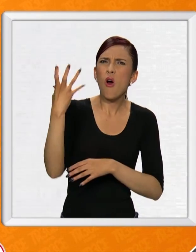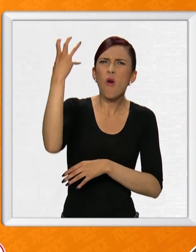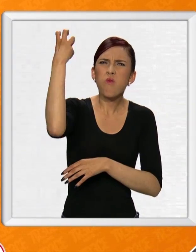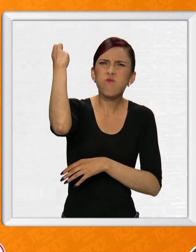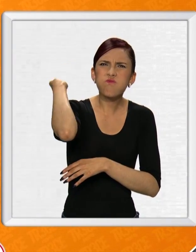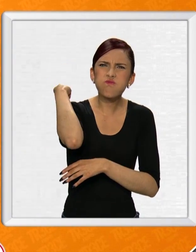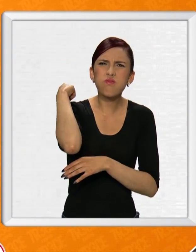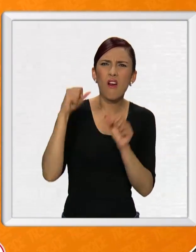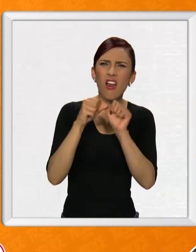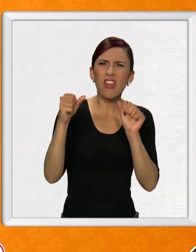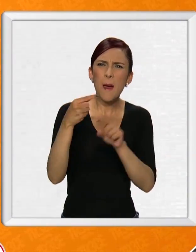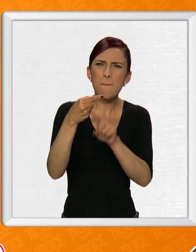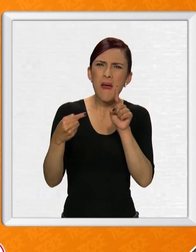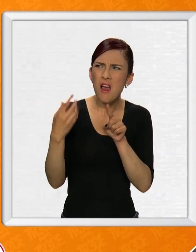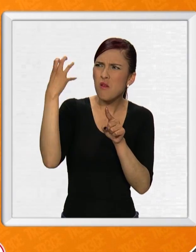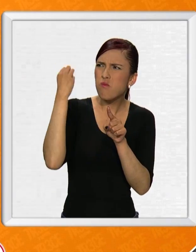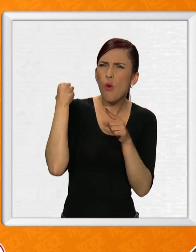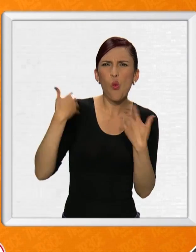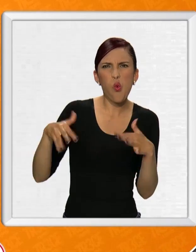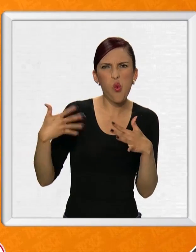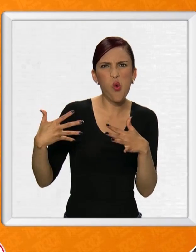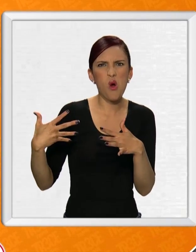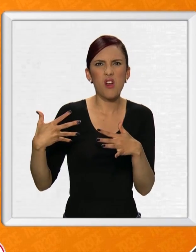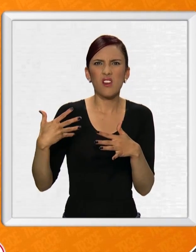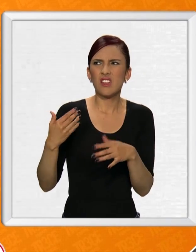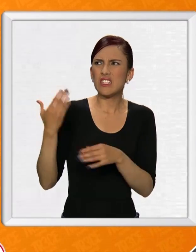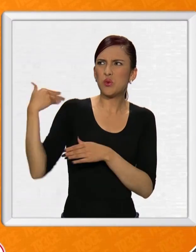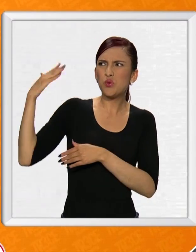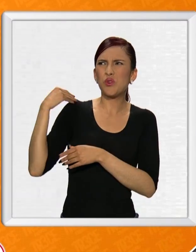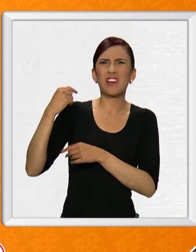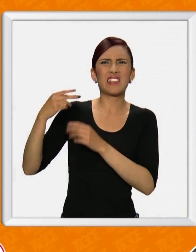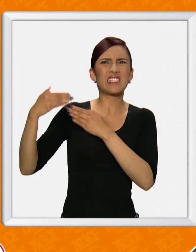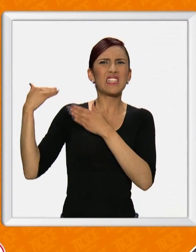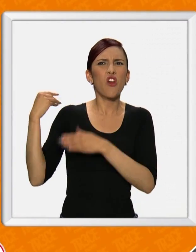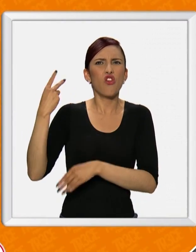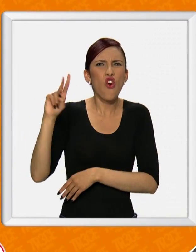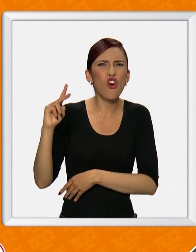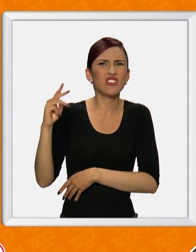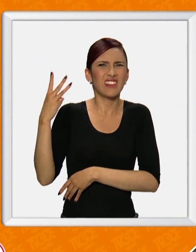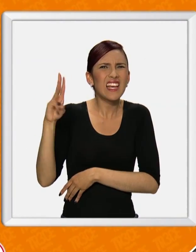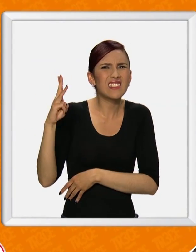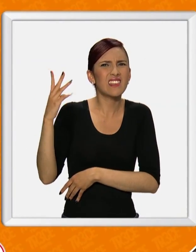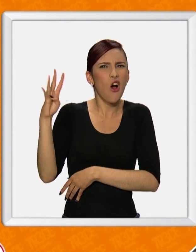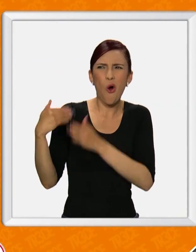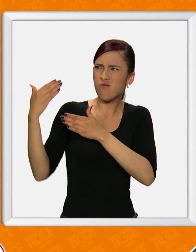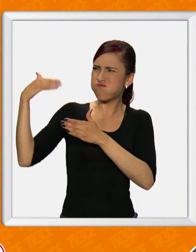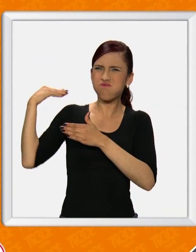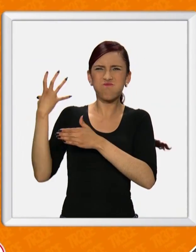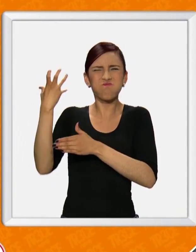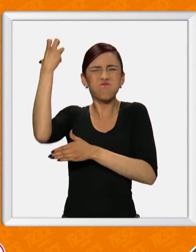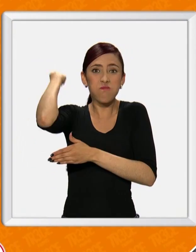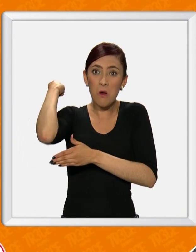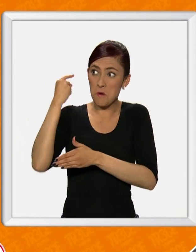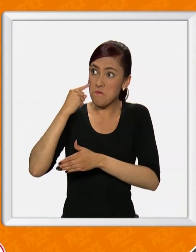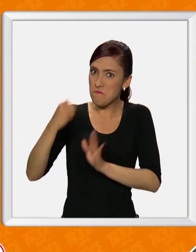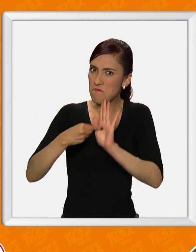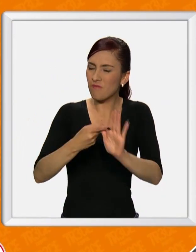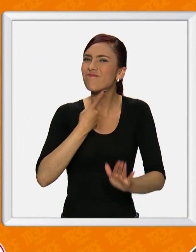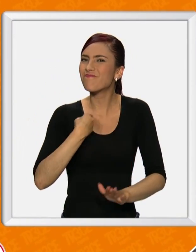mundo medieval, las cosas épicas que tienen que ver con el siglo XII, XIII, XIV, por allá lejos? Pues esto le va a encantar.